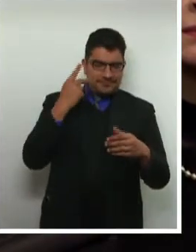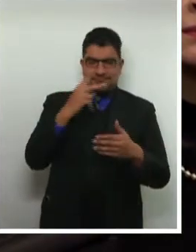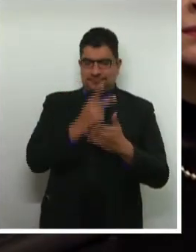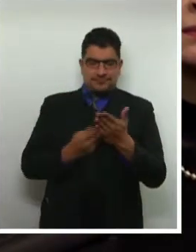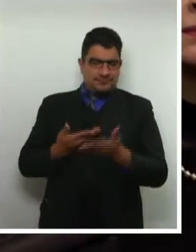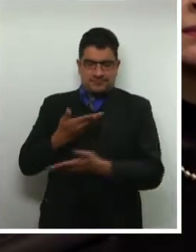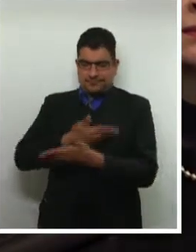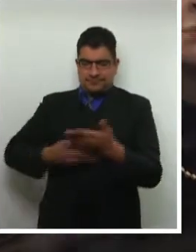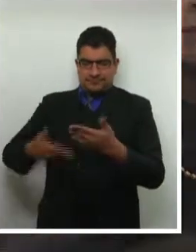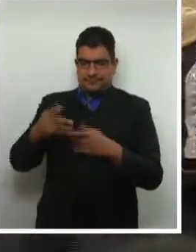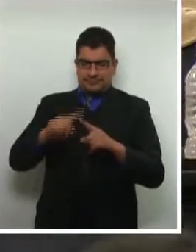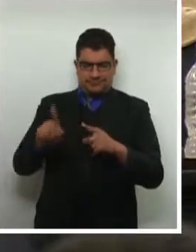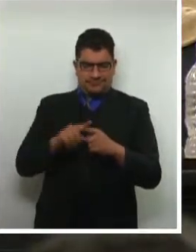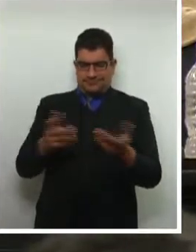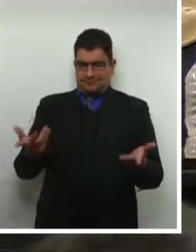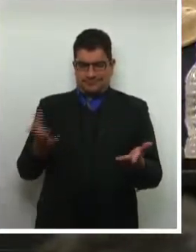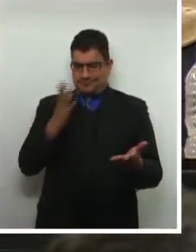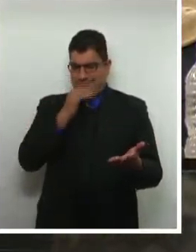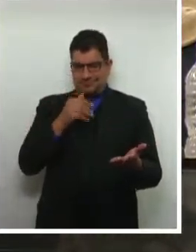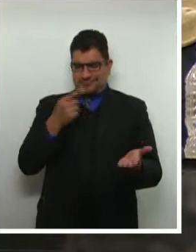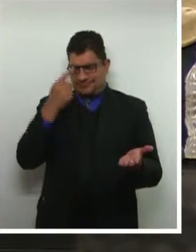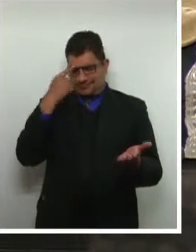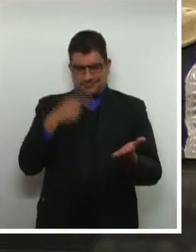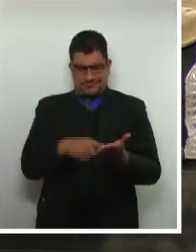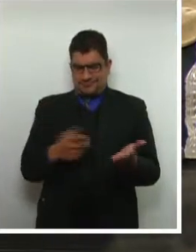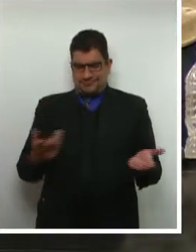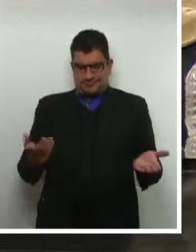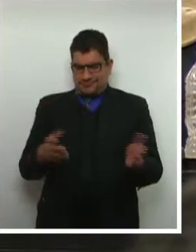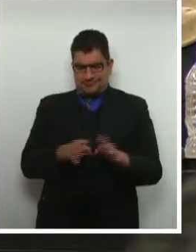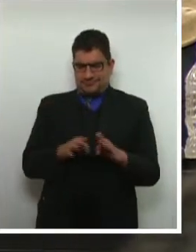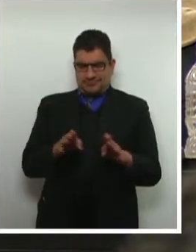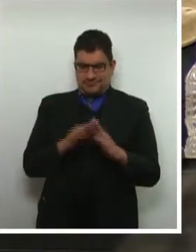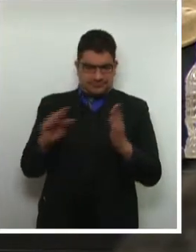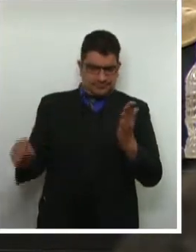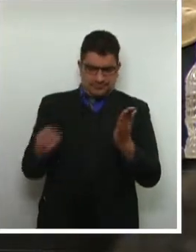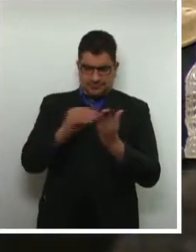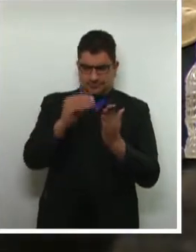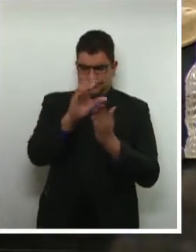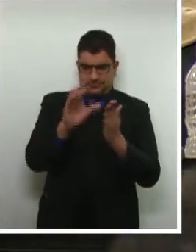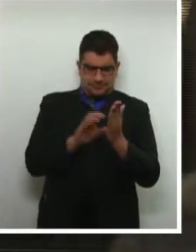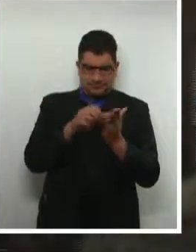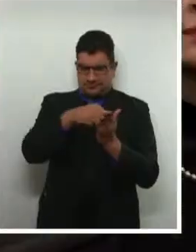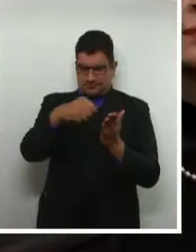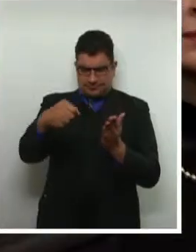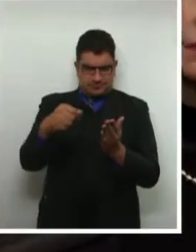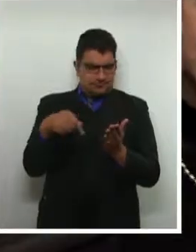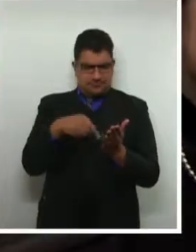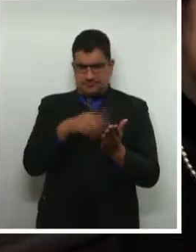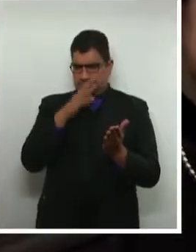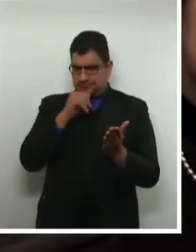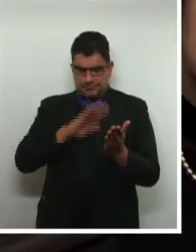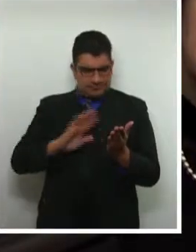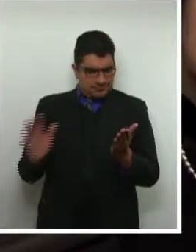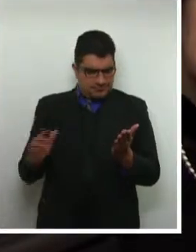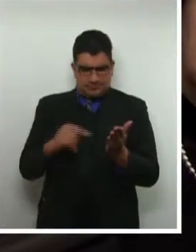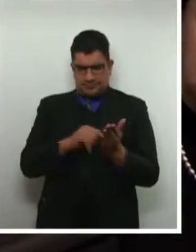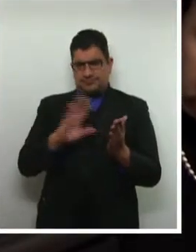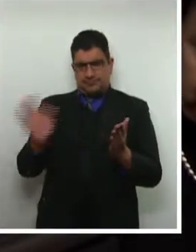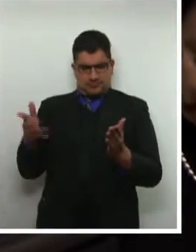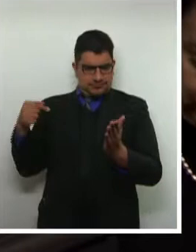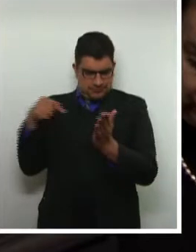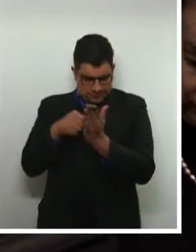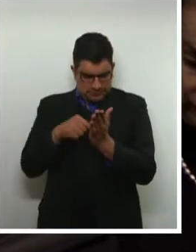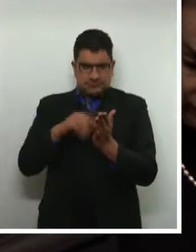públicas, no creo que deba estar en la Constitución en la medida en que ya, por un lado, ya